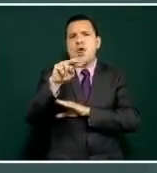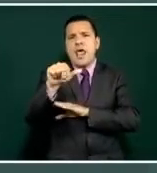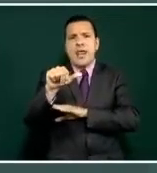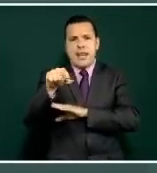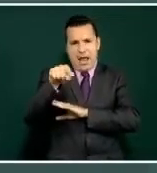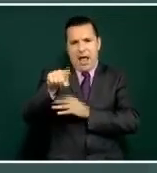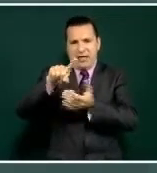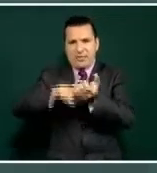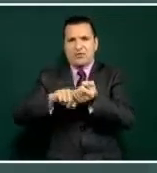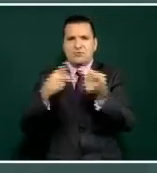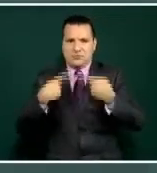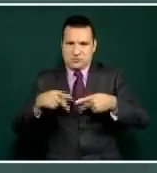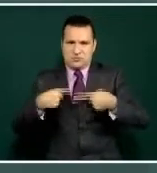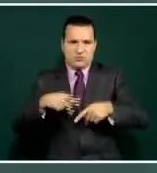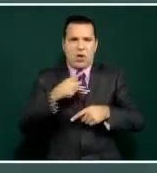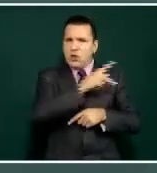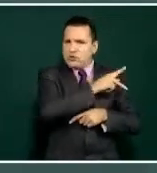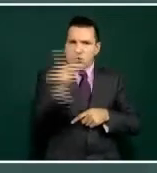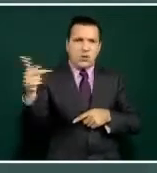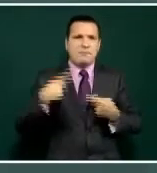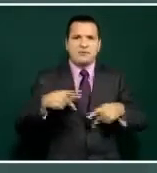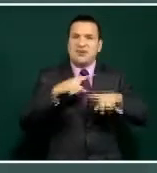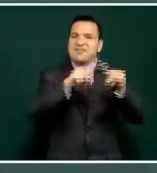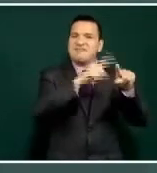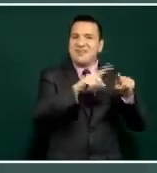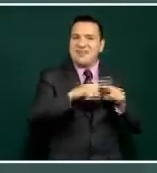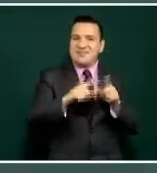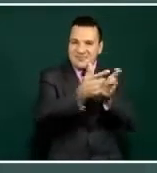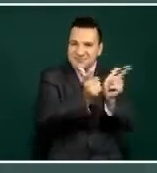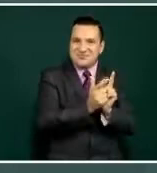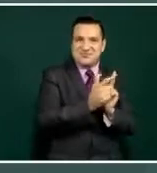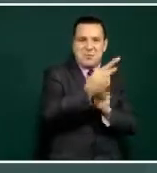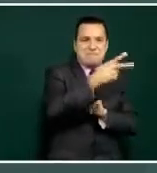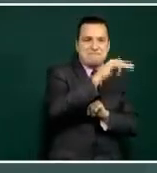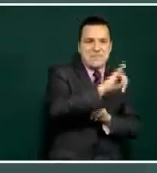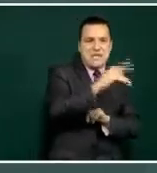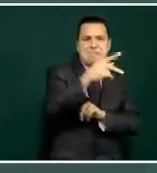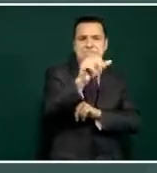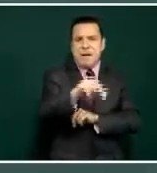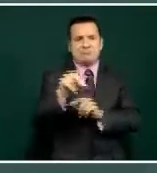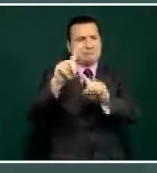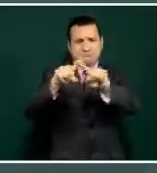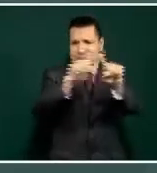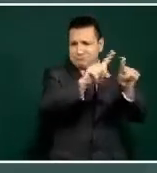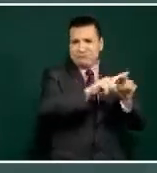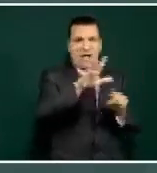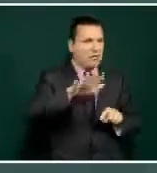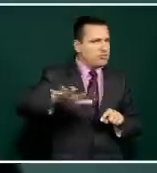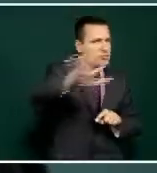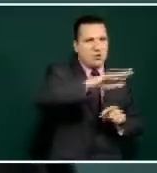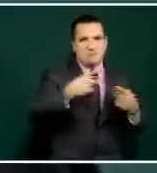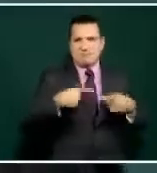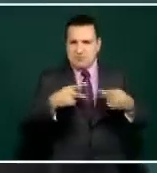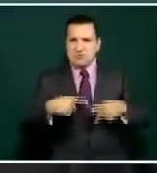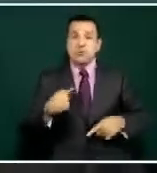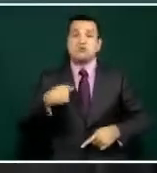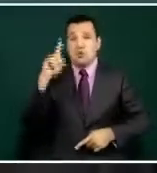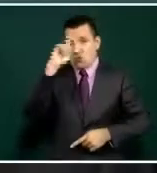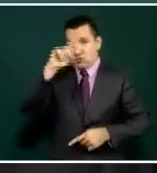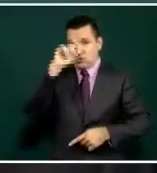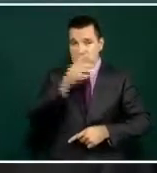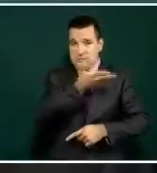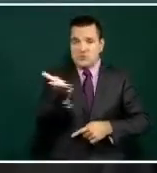todos los militantes de los partidos y a todos los ciudadanos, es que